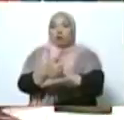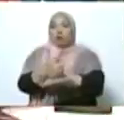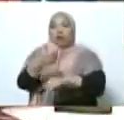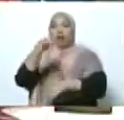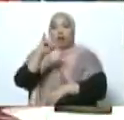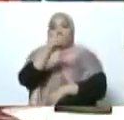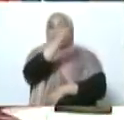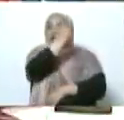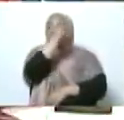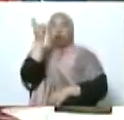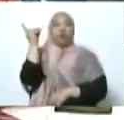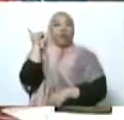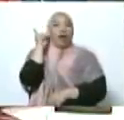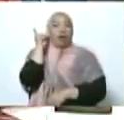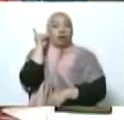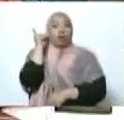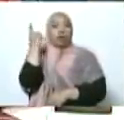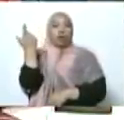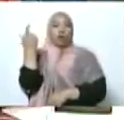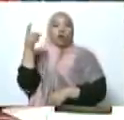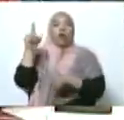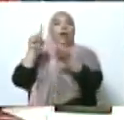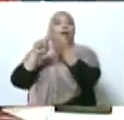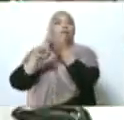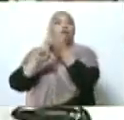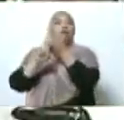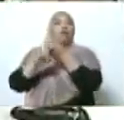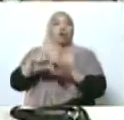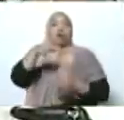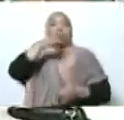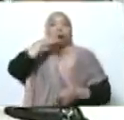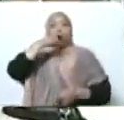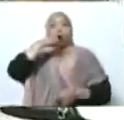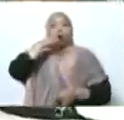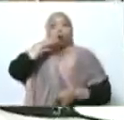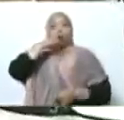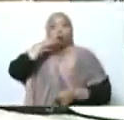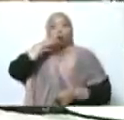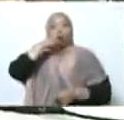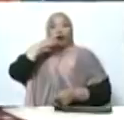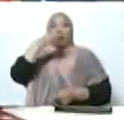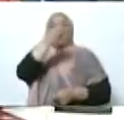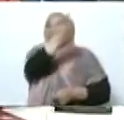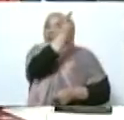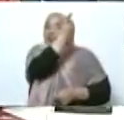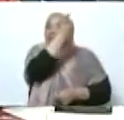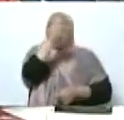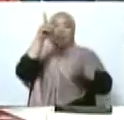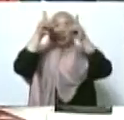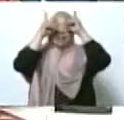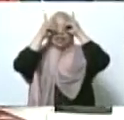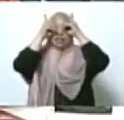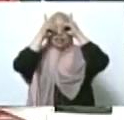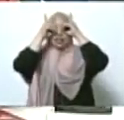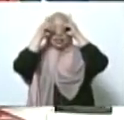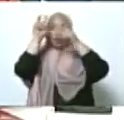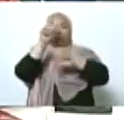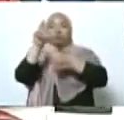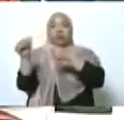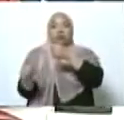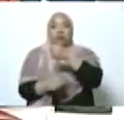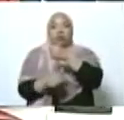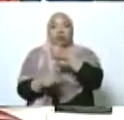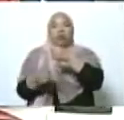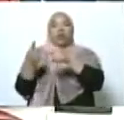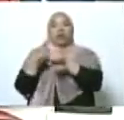Rondón, Cilia Flores, Delcy Rodríguez, Jorge